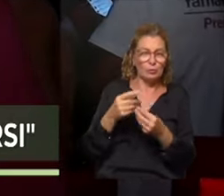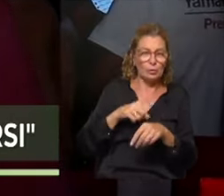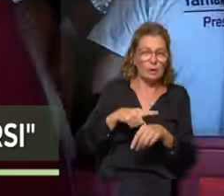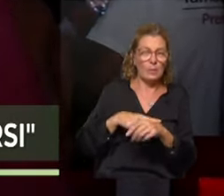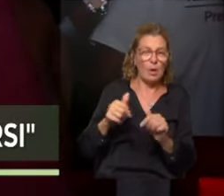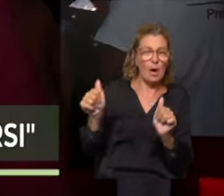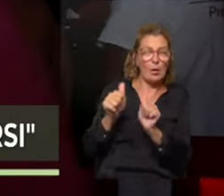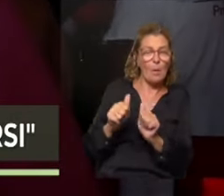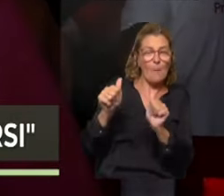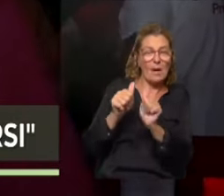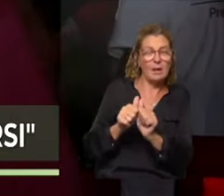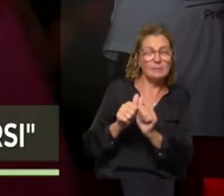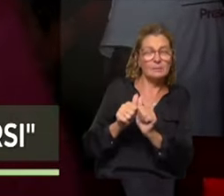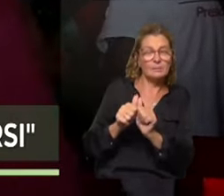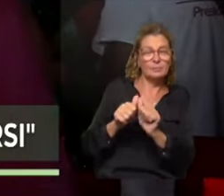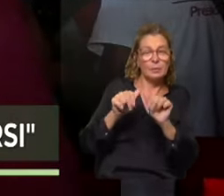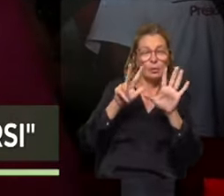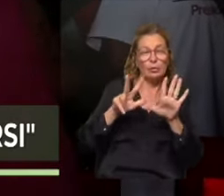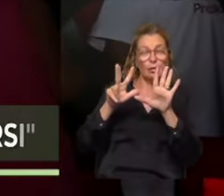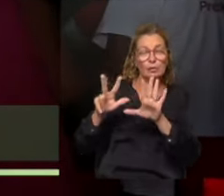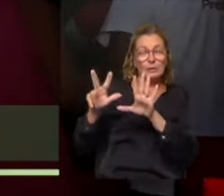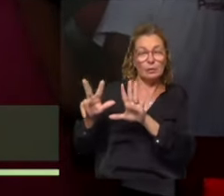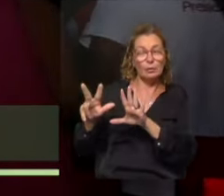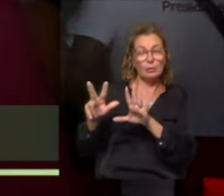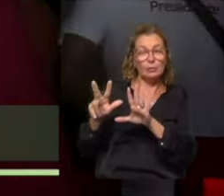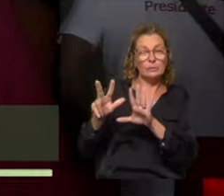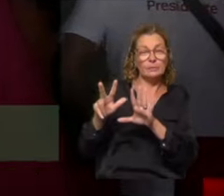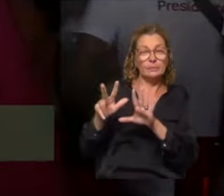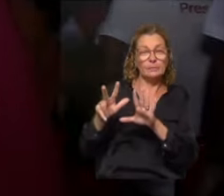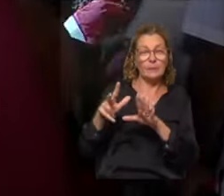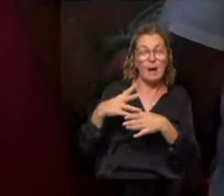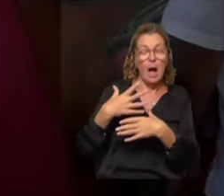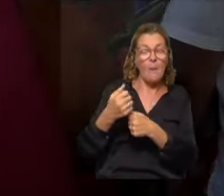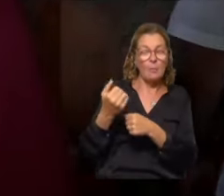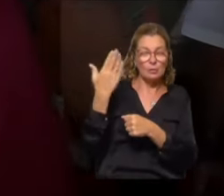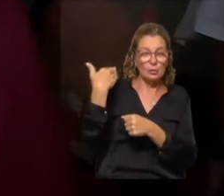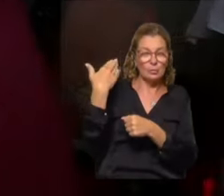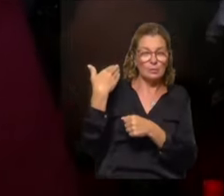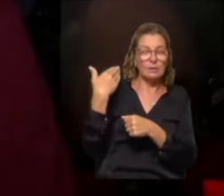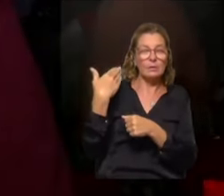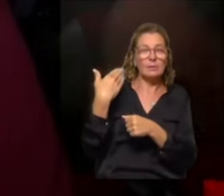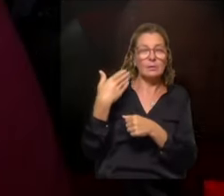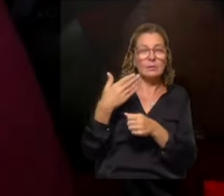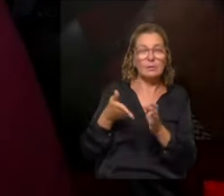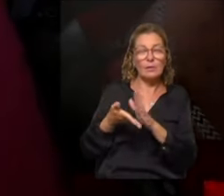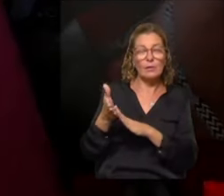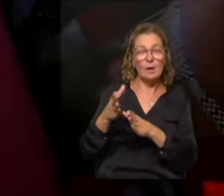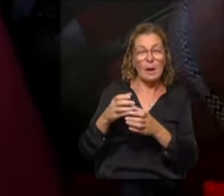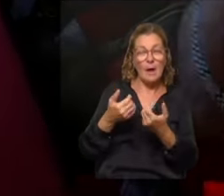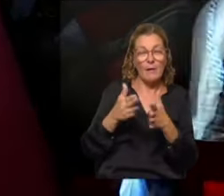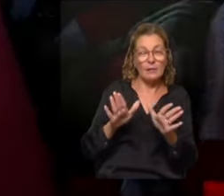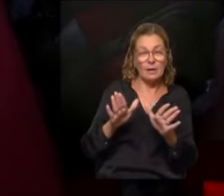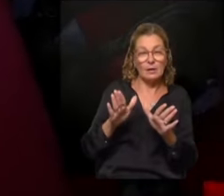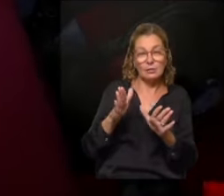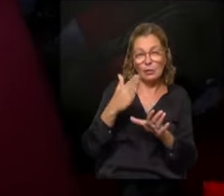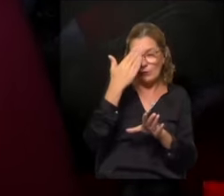acompaña desde la 888, milita desde ese tiempo y se ha adherido al espacio abierto Frente Amplista hace alrededor